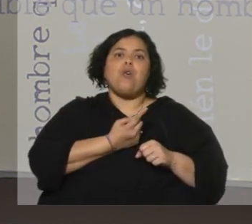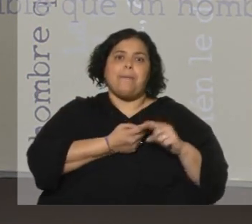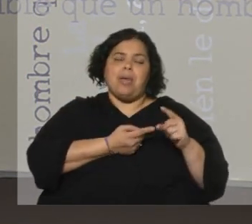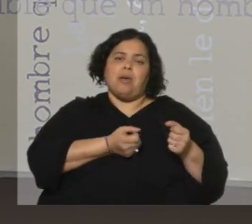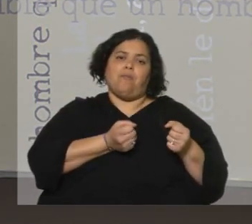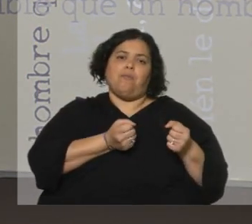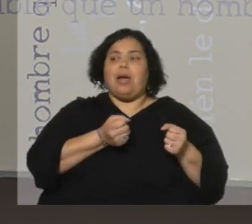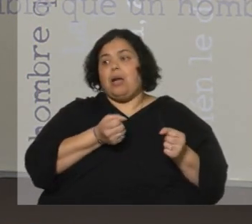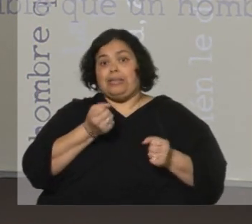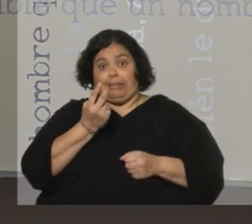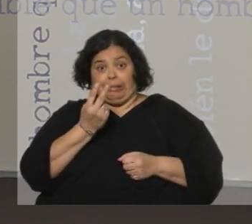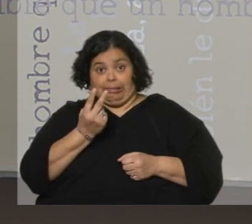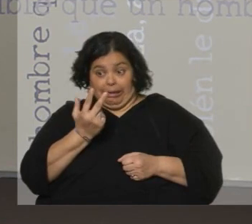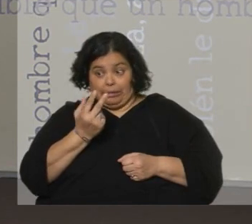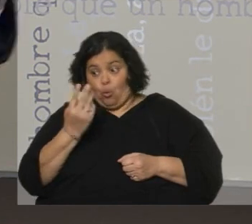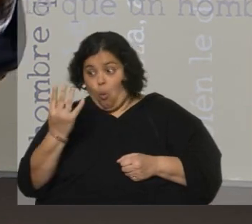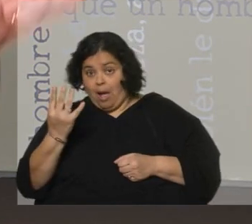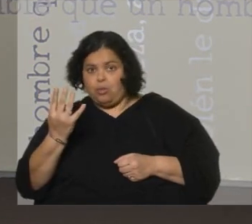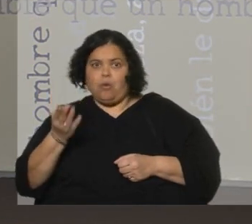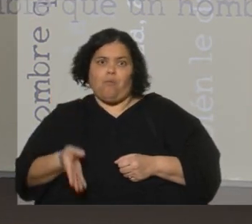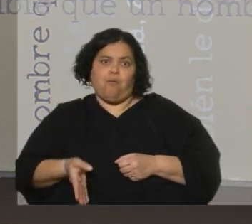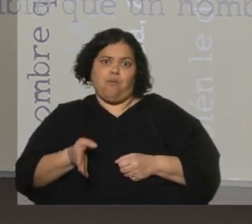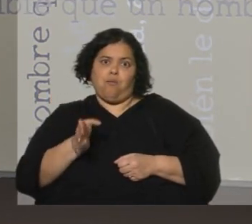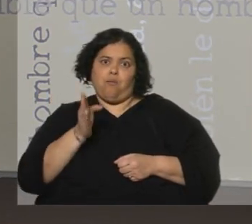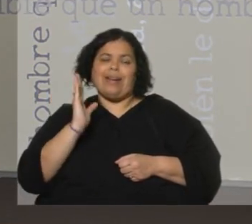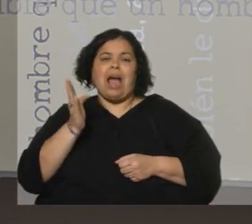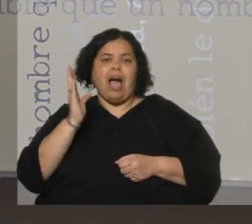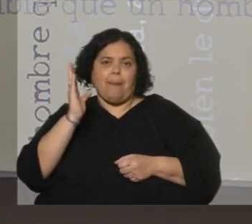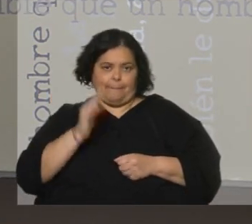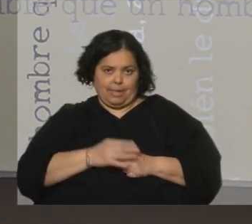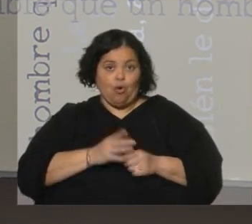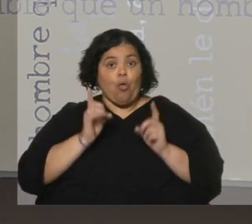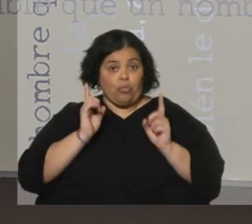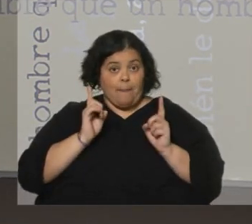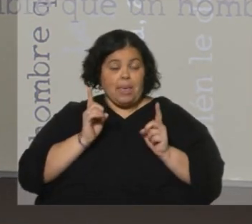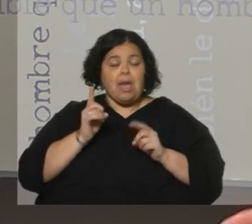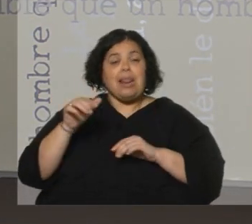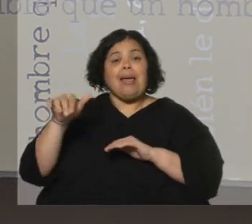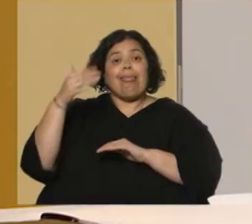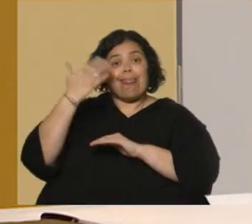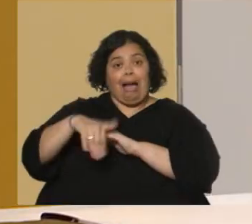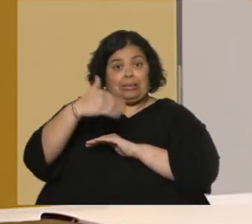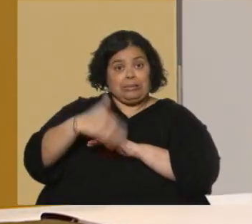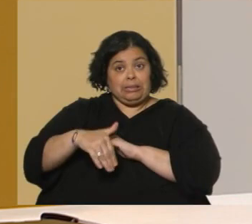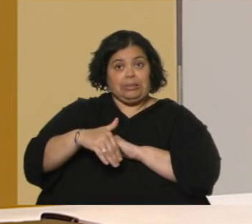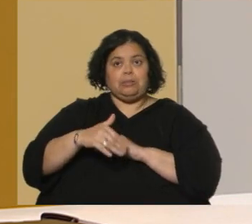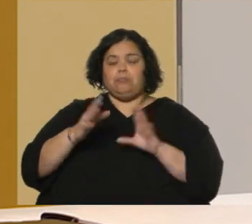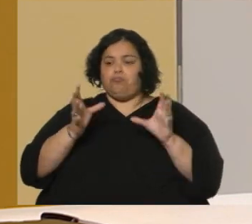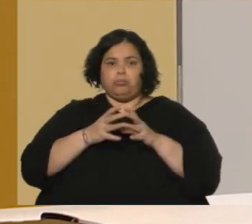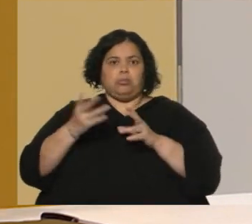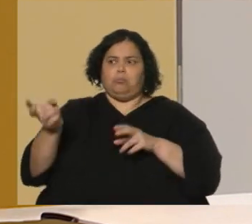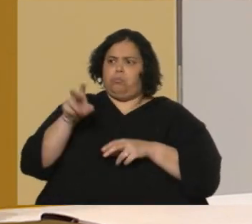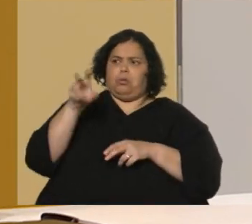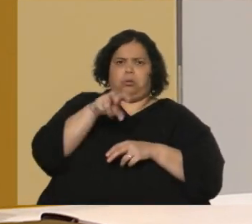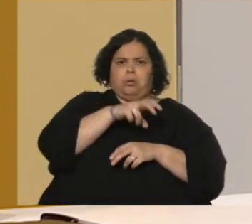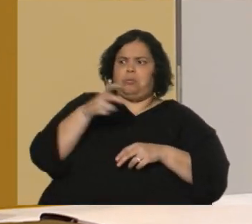A4 vas por este carril es mucho más rápido los taxis los taxis en Washington los taxis llevan para una zona y llevan a todos aquellos que vayan